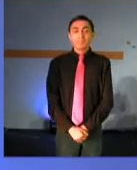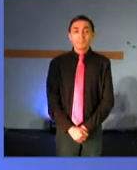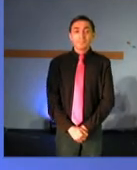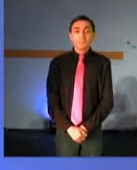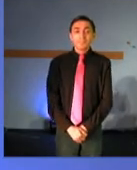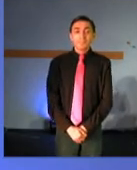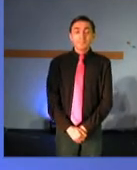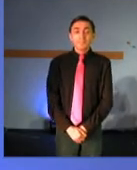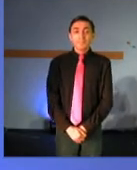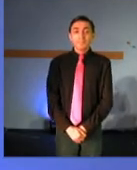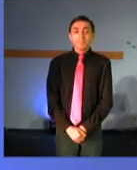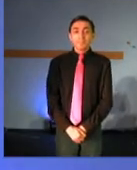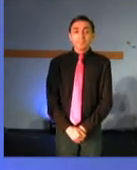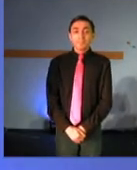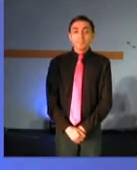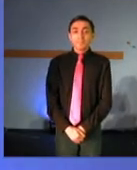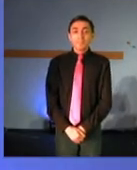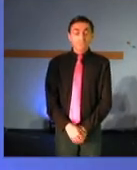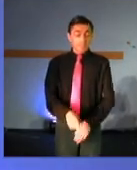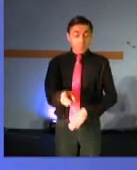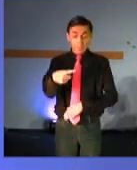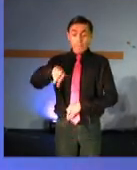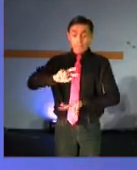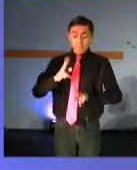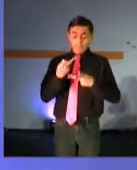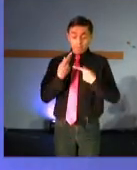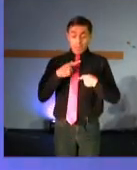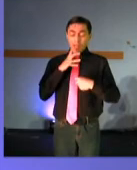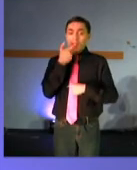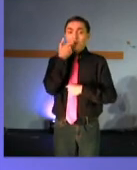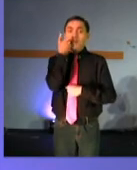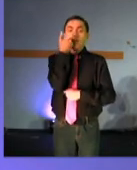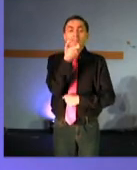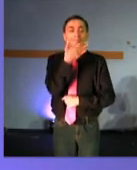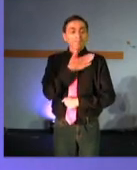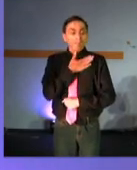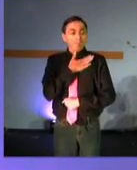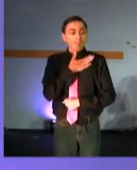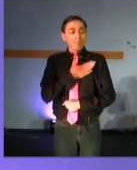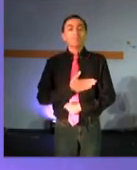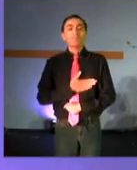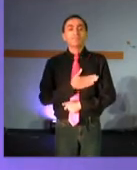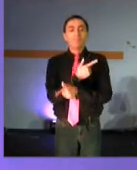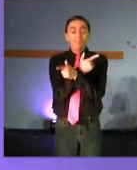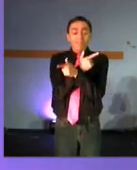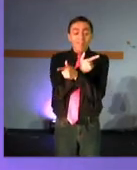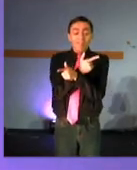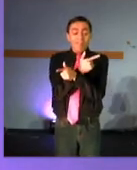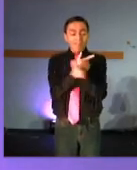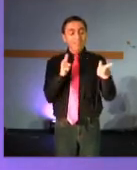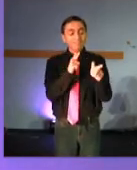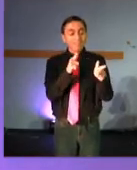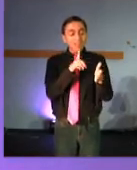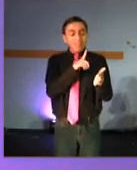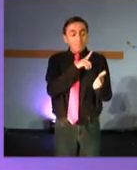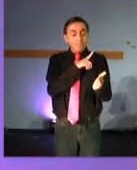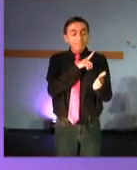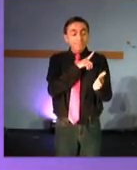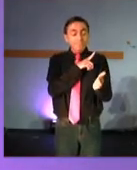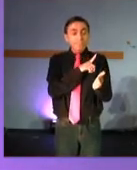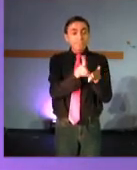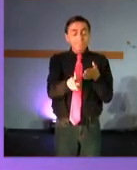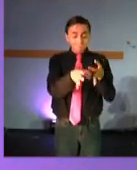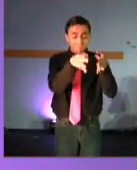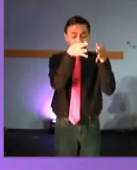abrazan la causa de la justicia, de la libertad y del derecho de los pueblos.